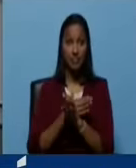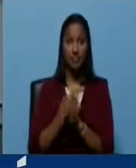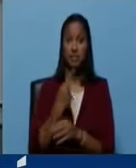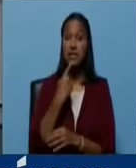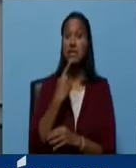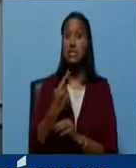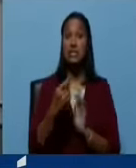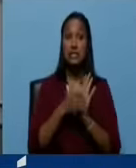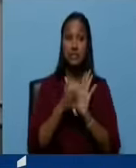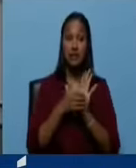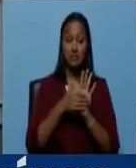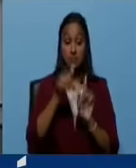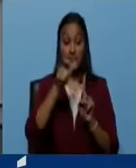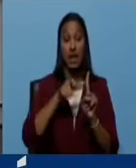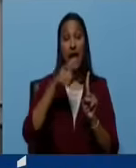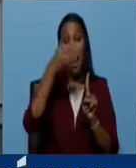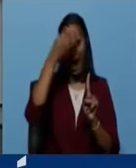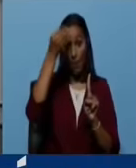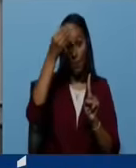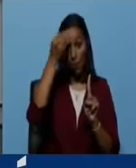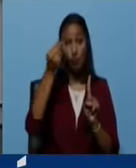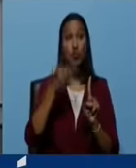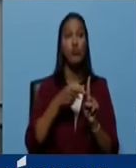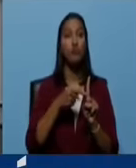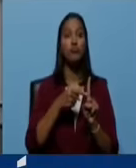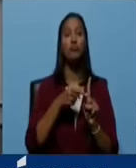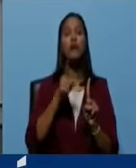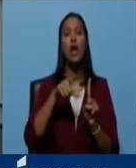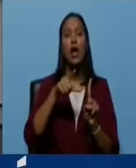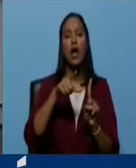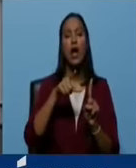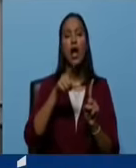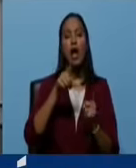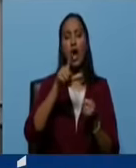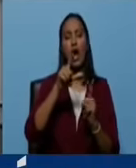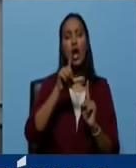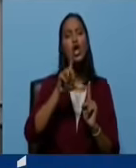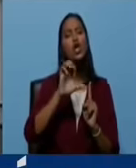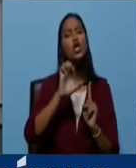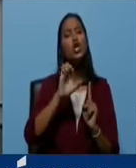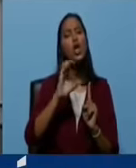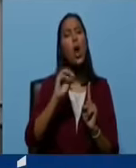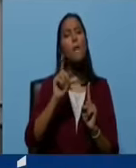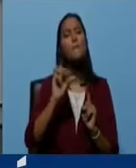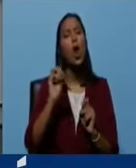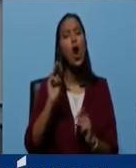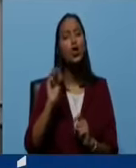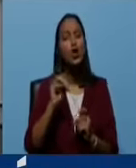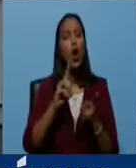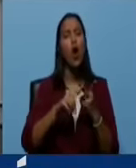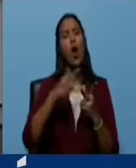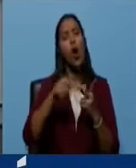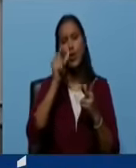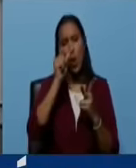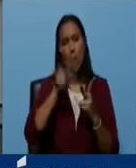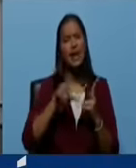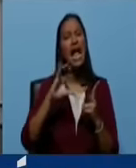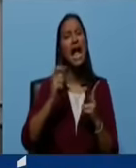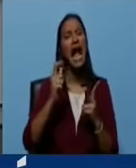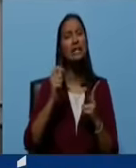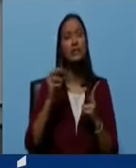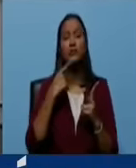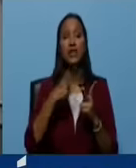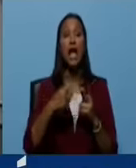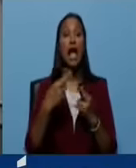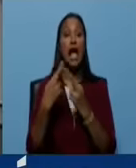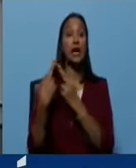que Edmundo González Urrutia, junto con Leopoldo Castillo, fueron responsables en medio de